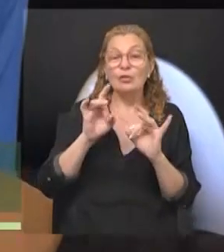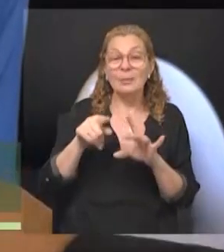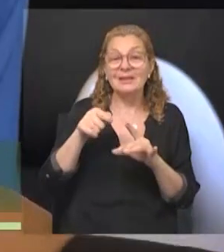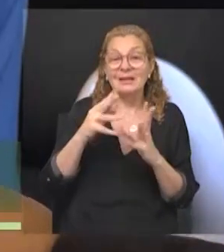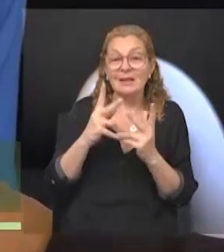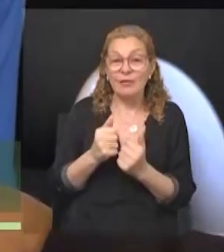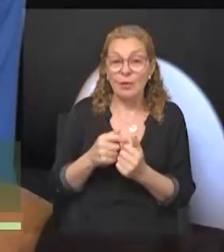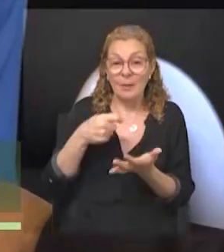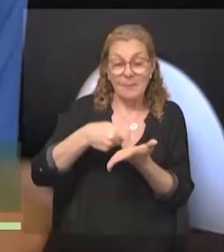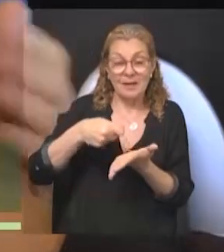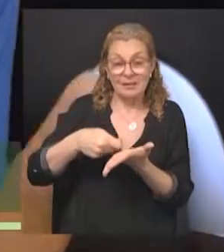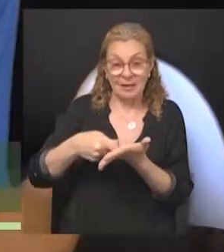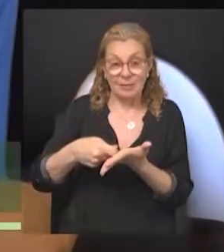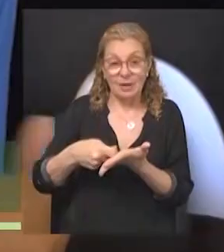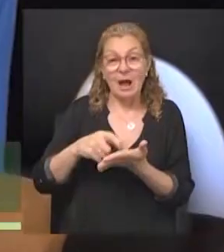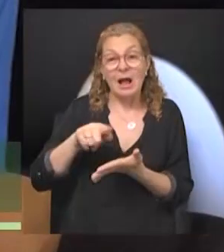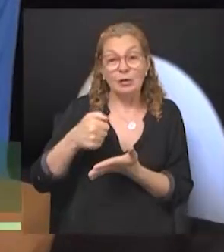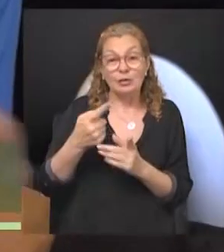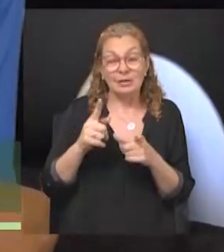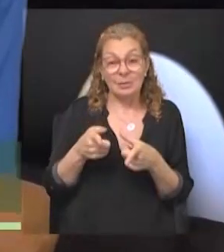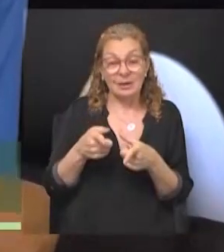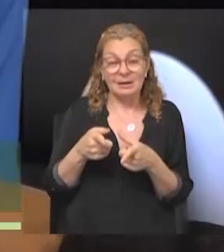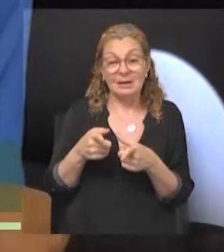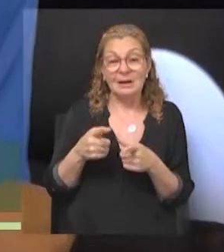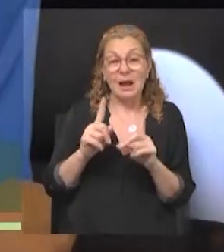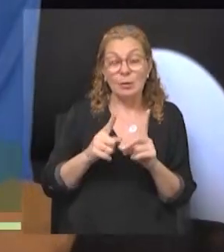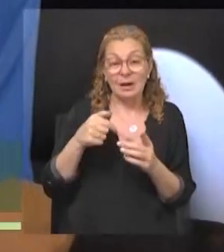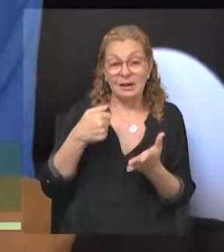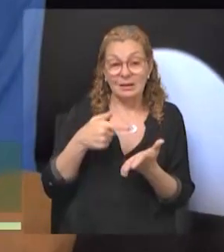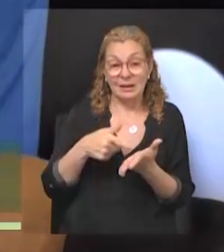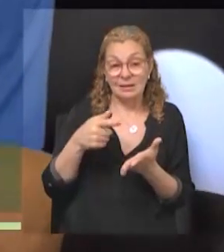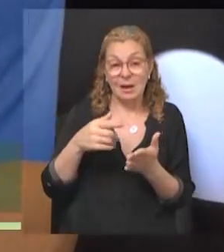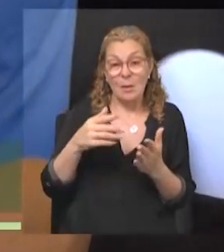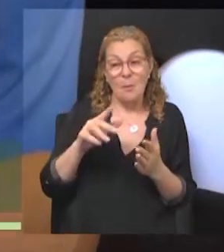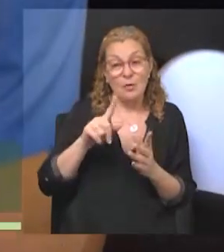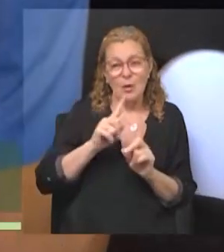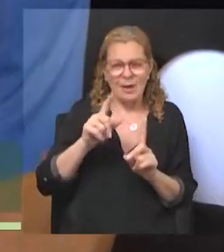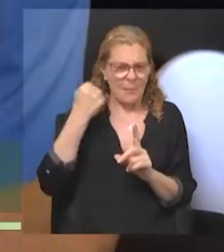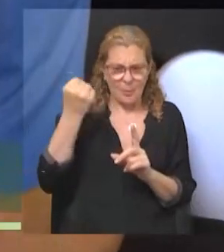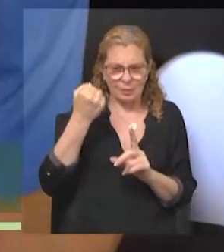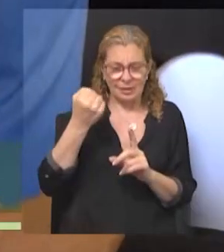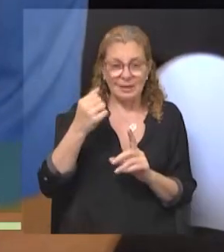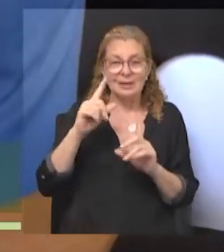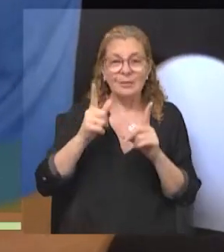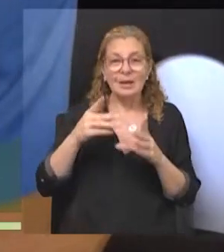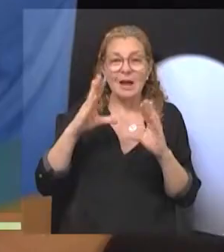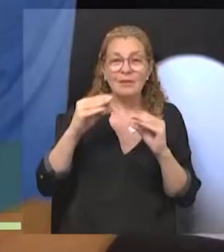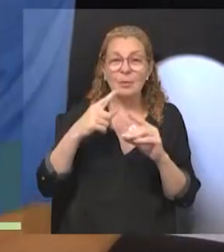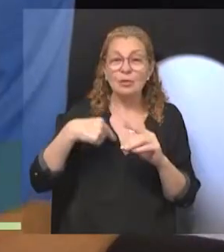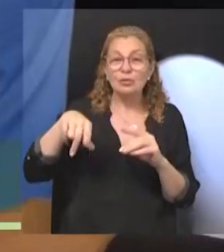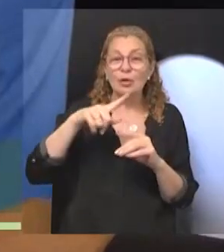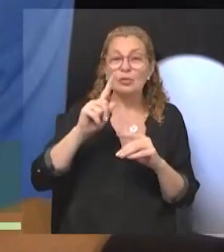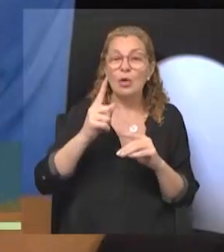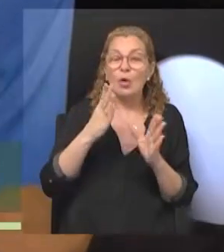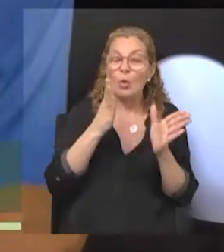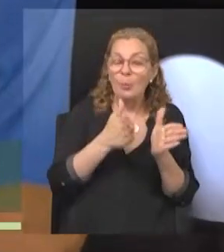forma de financiación hay otras y de las que hay Esta es la que menos pesa Pero también que hablemos todo No solo hablemos una